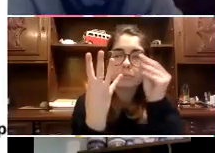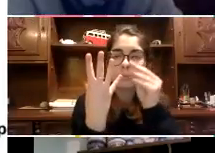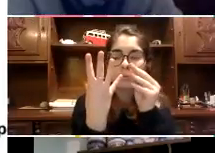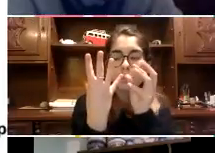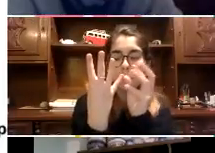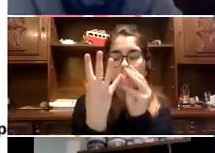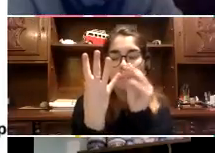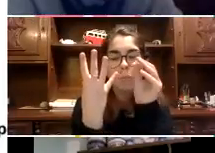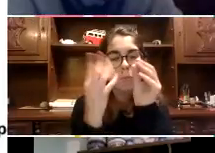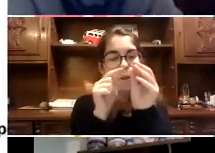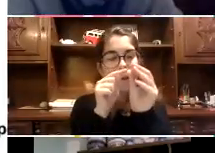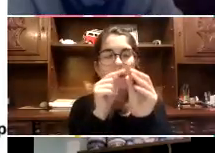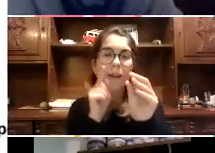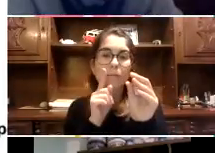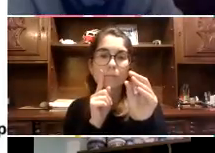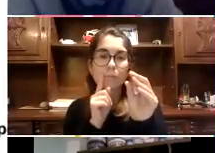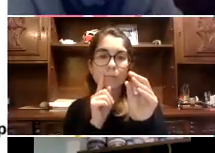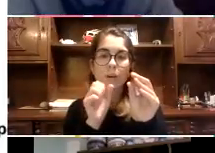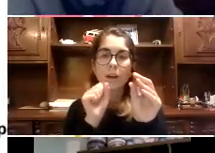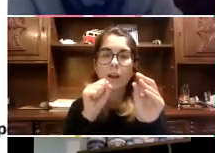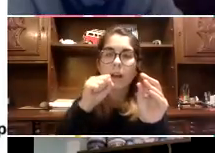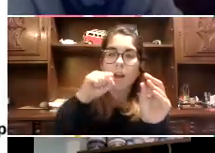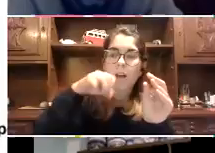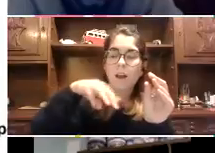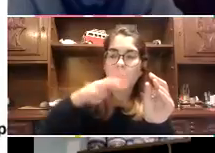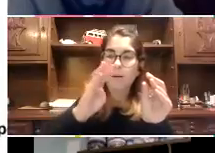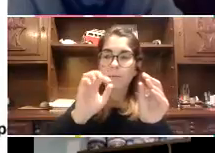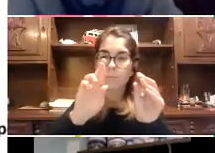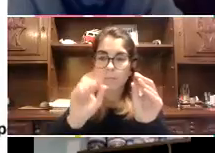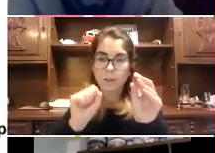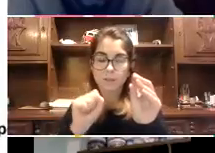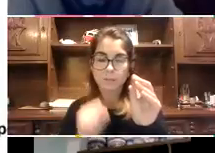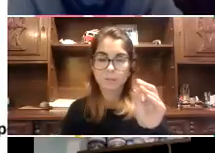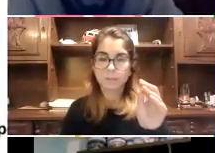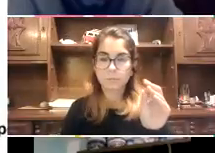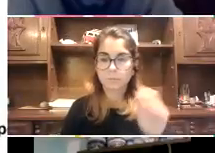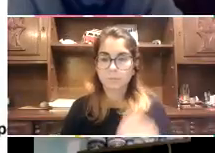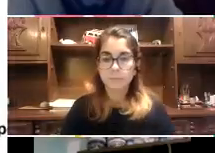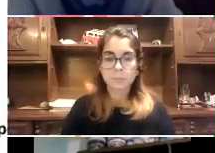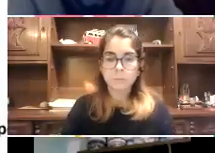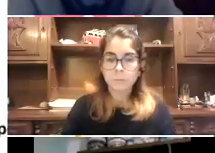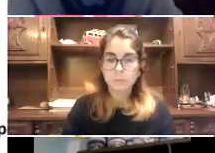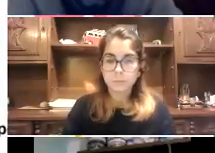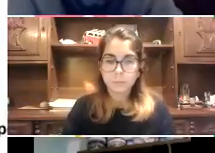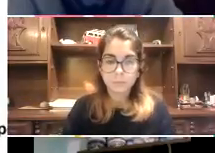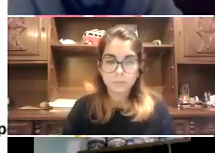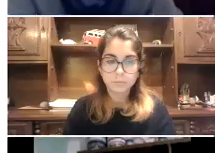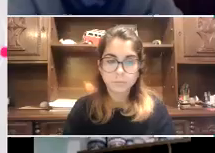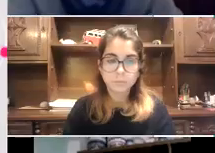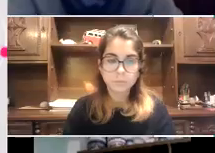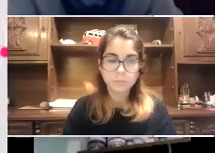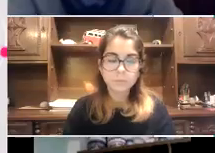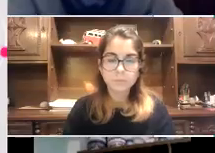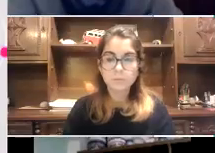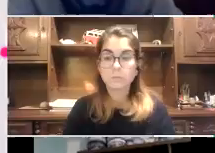partículas. Las partículas aparecen como parte del modelo que estamos construyendo. Y entonces es ahí donde